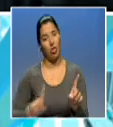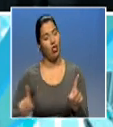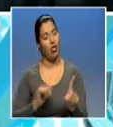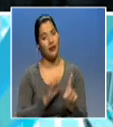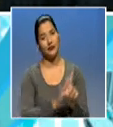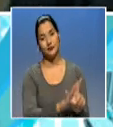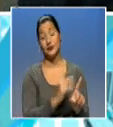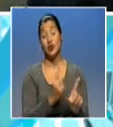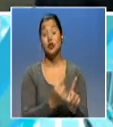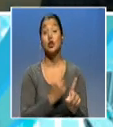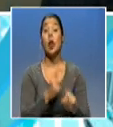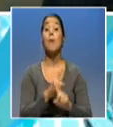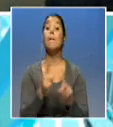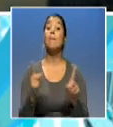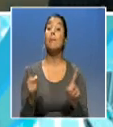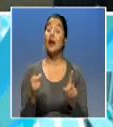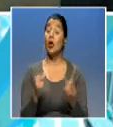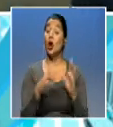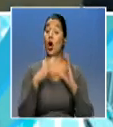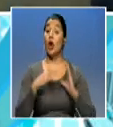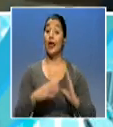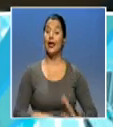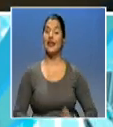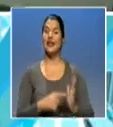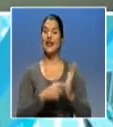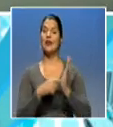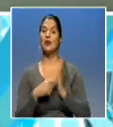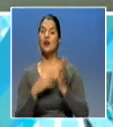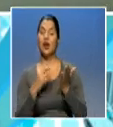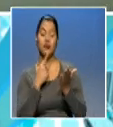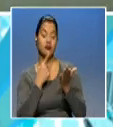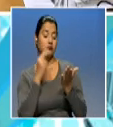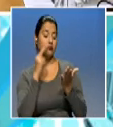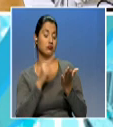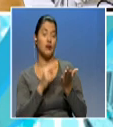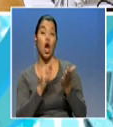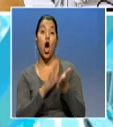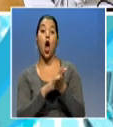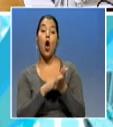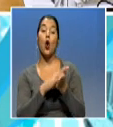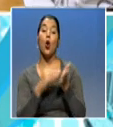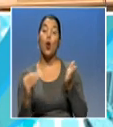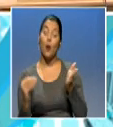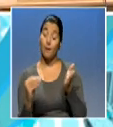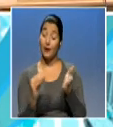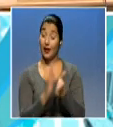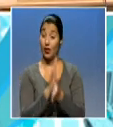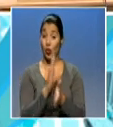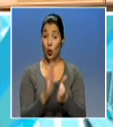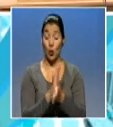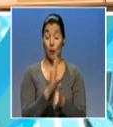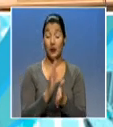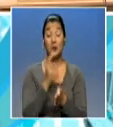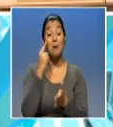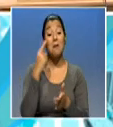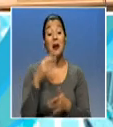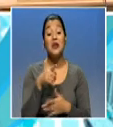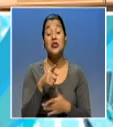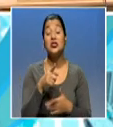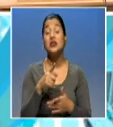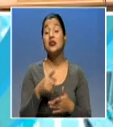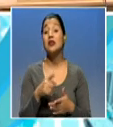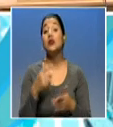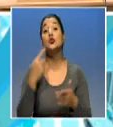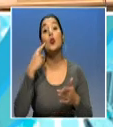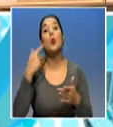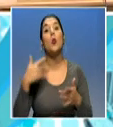lo que nos mostraron nuestros clientes fue que se les entregó copias de un supuesto documento original